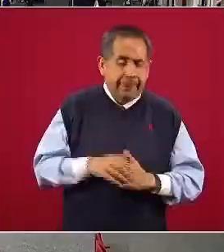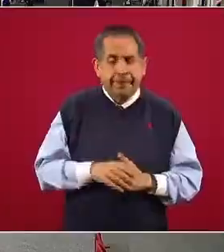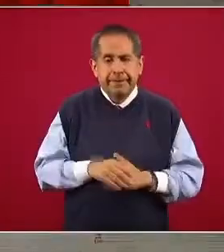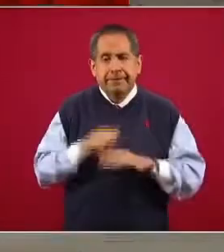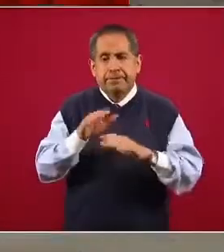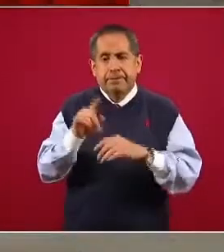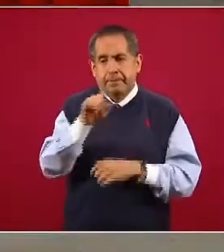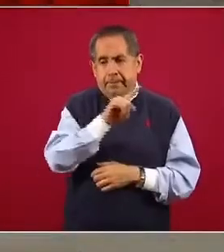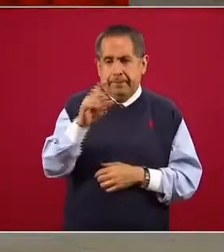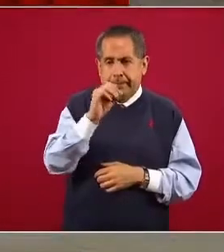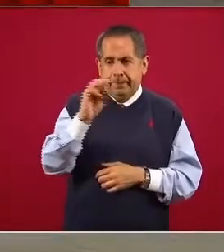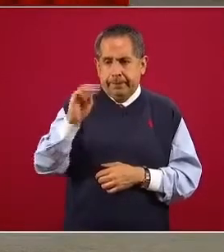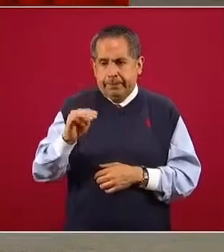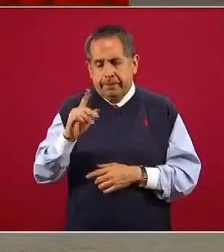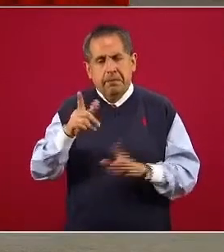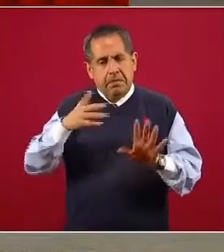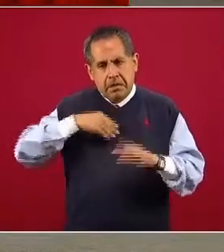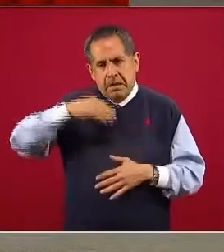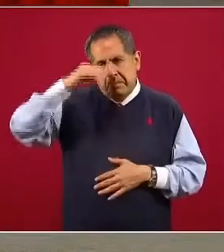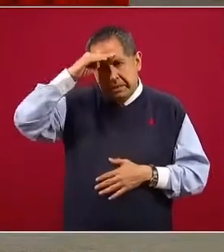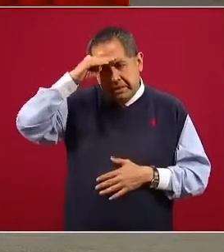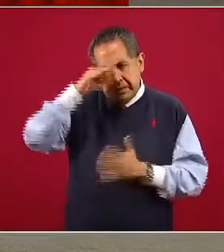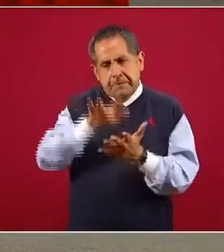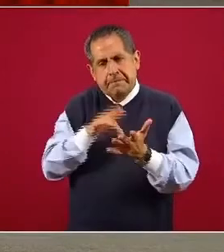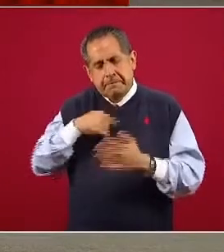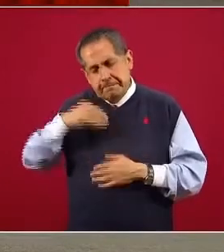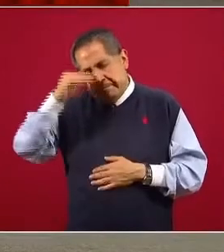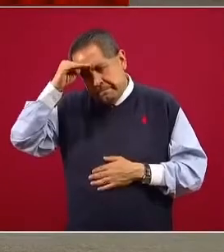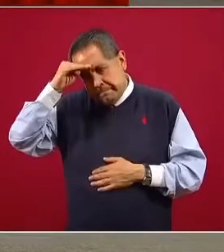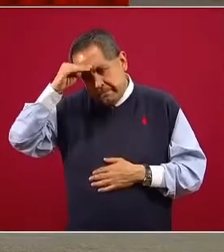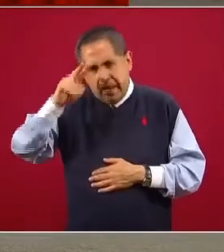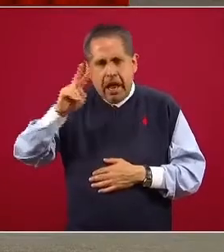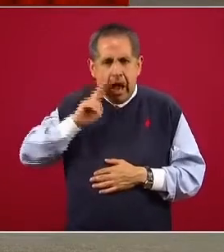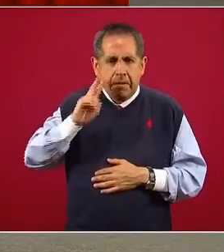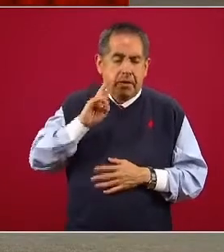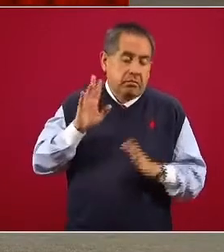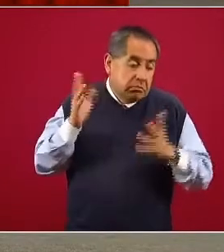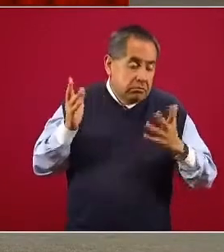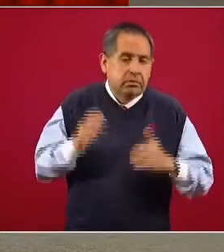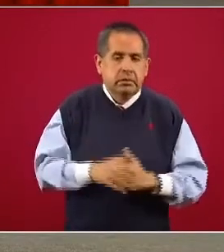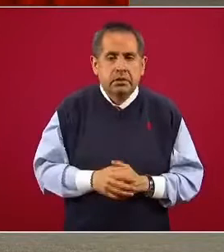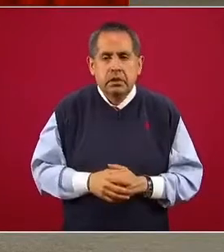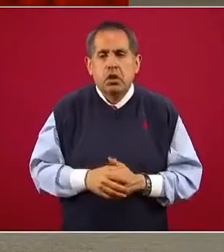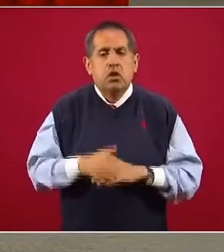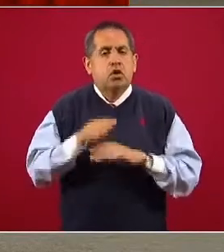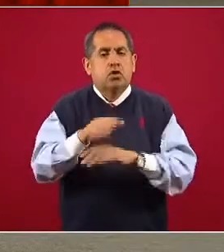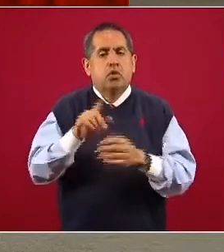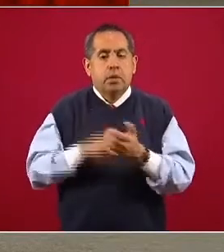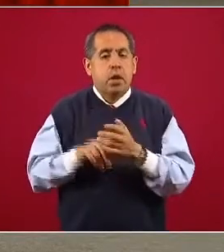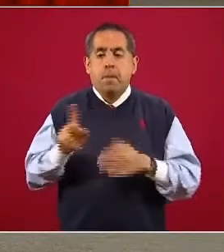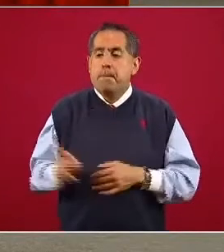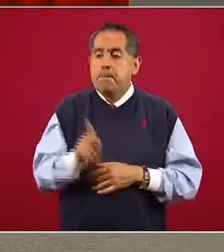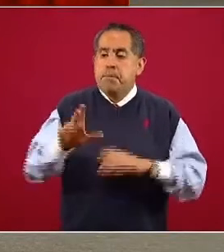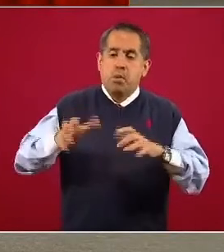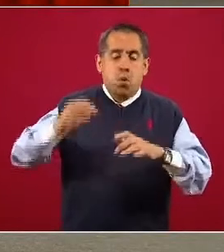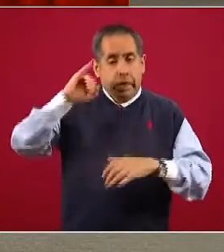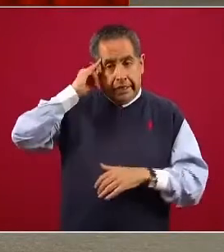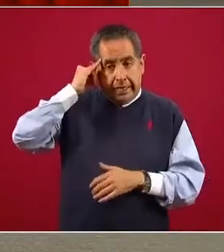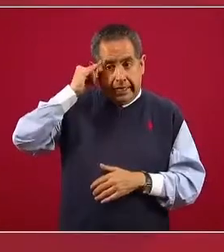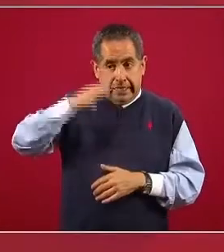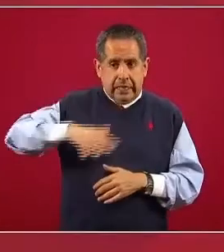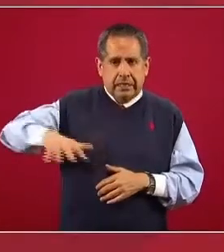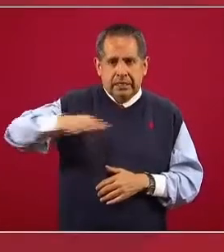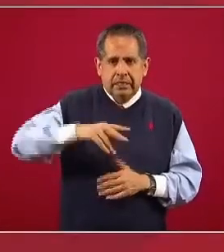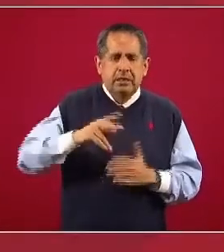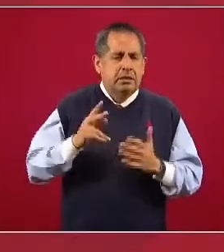lo del Zoom y demás, lo consideramos, tomamos nota y vemos las modalidades. Sobre este tema de las poblaciones indígenas,